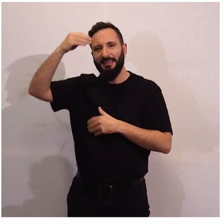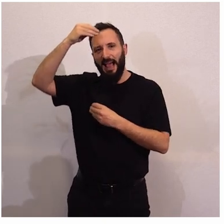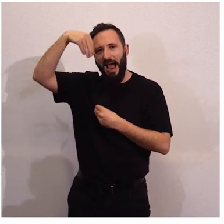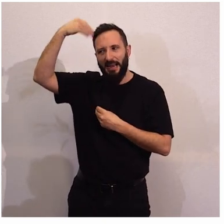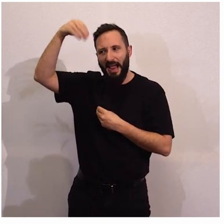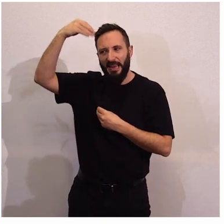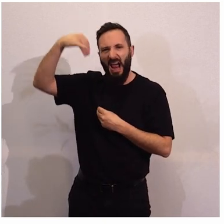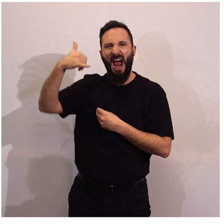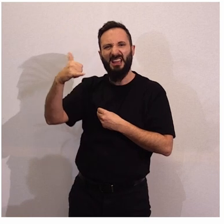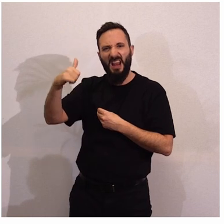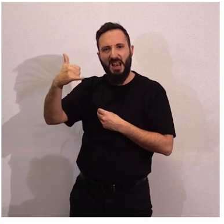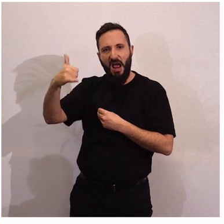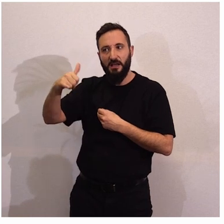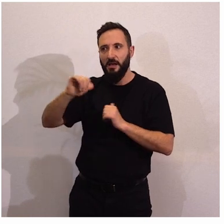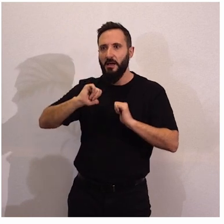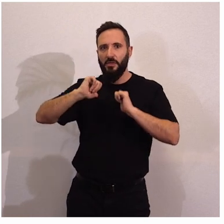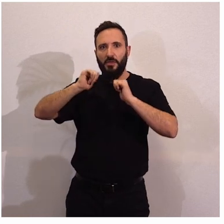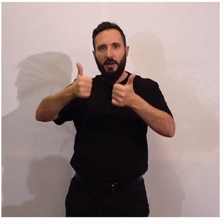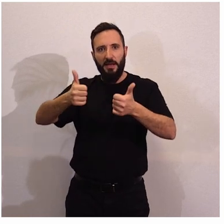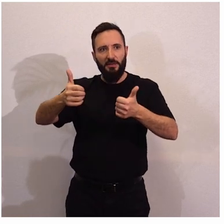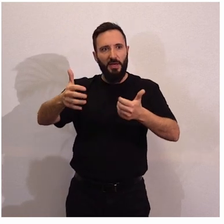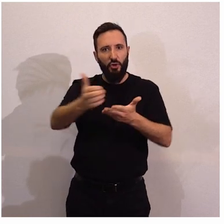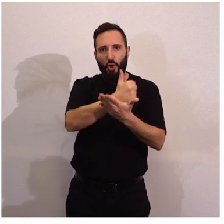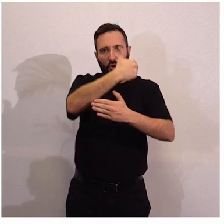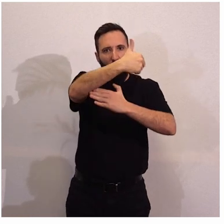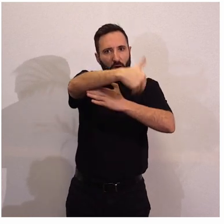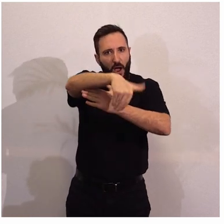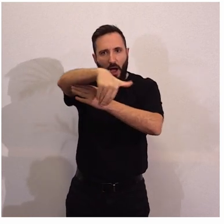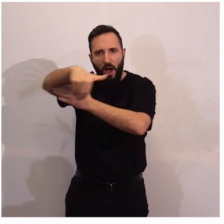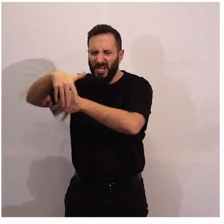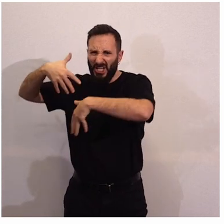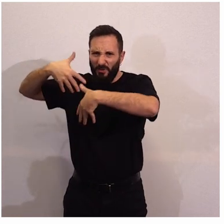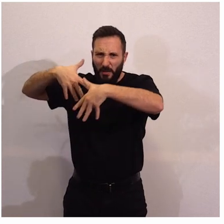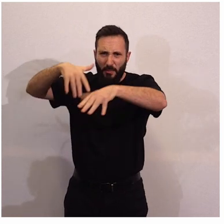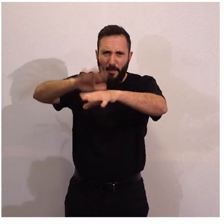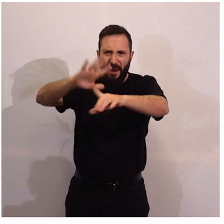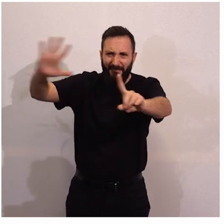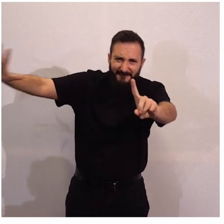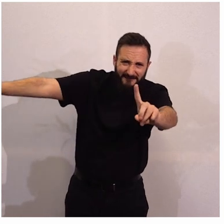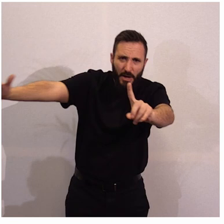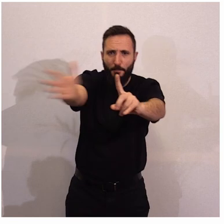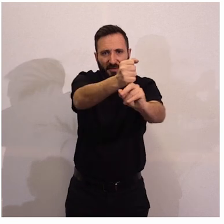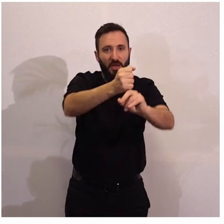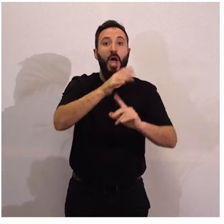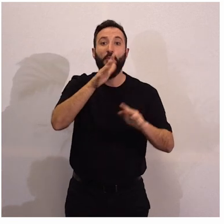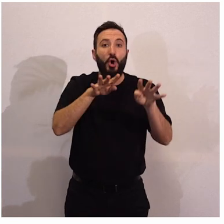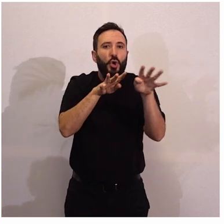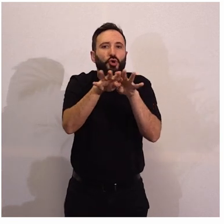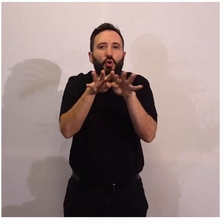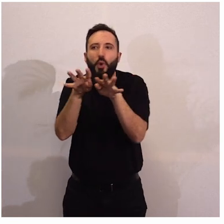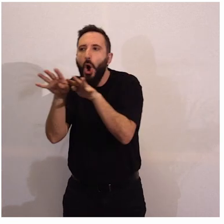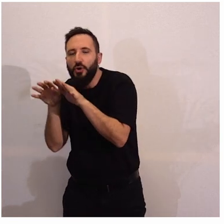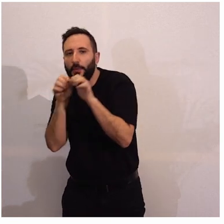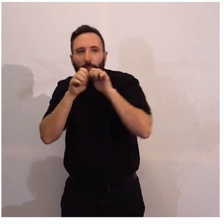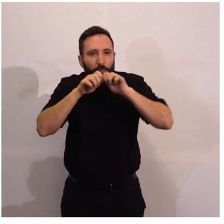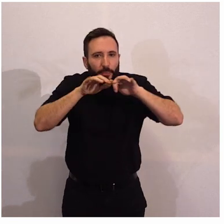hombre argelino, y entonces se han lanzado en tromba a la calle a cazarlo, ¿no? O sea, porque se ha corrido el rumor, ¿no?